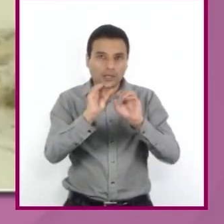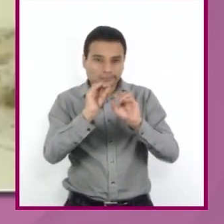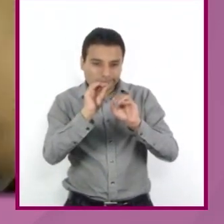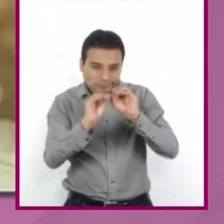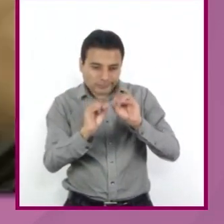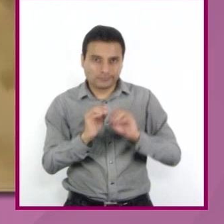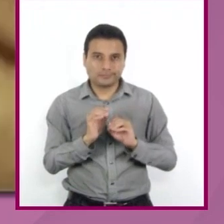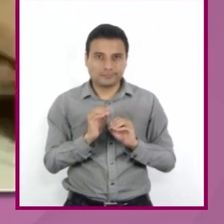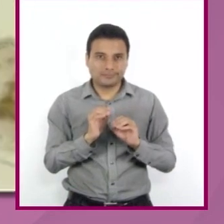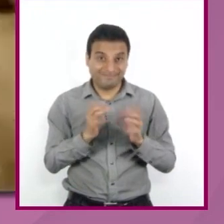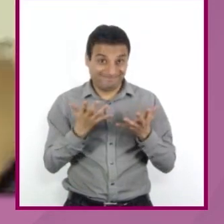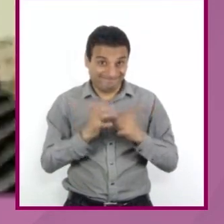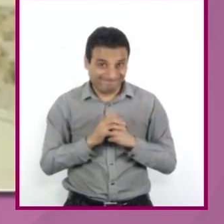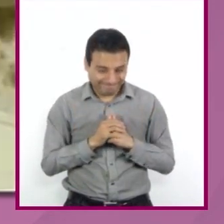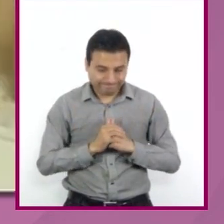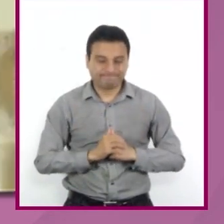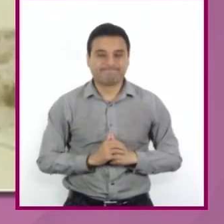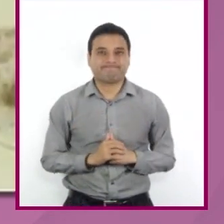Y entonces